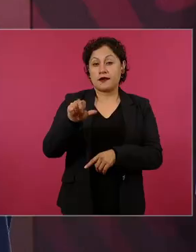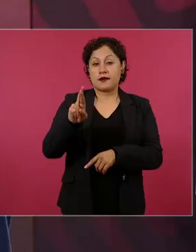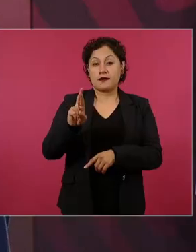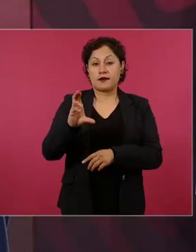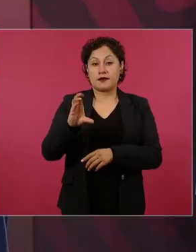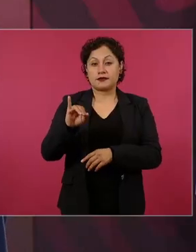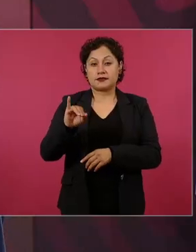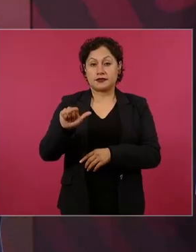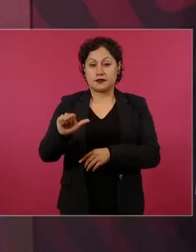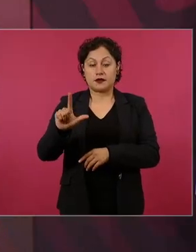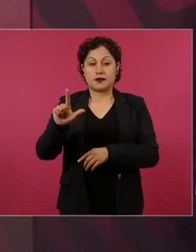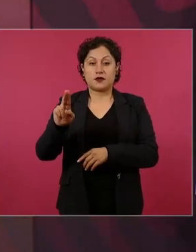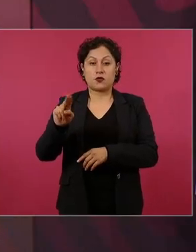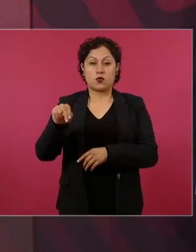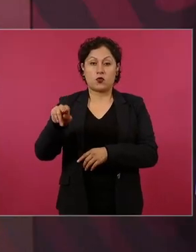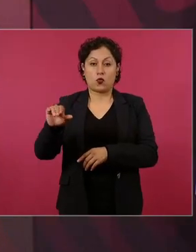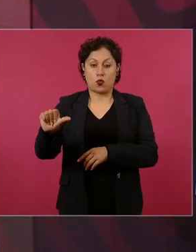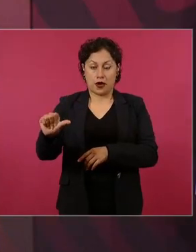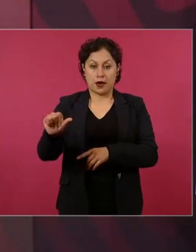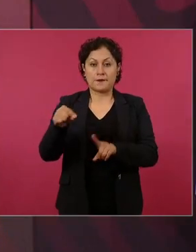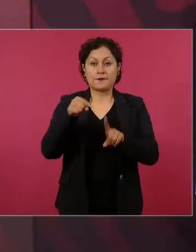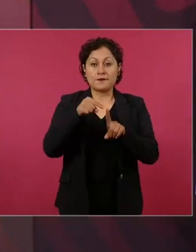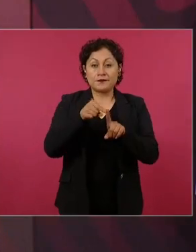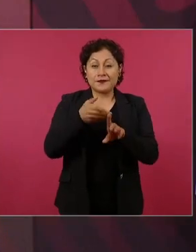su carrera en el CISEN,